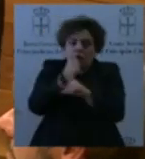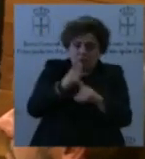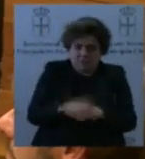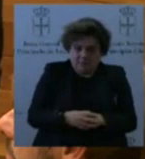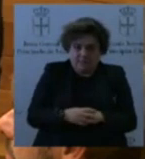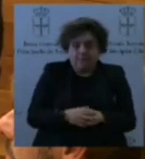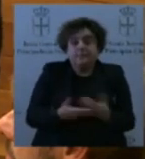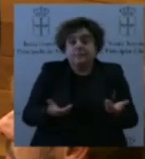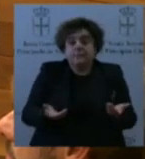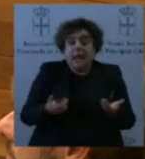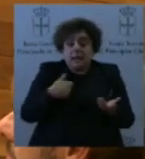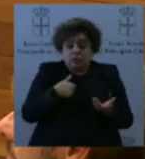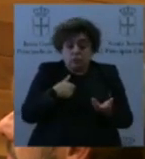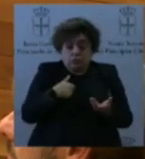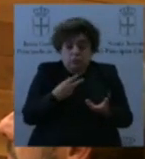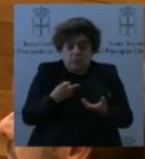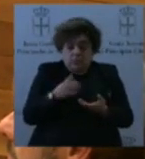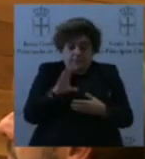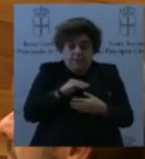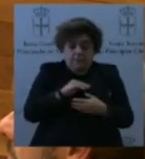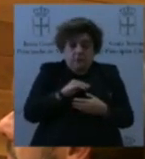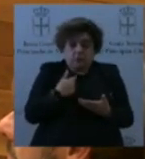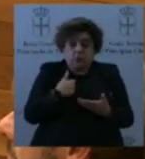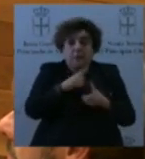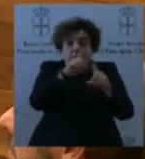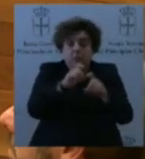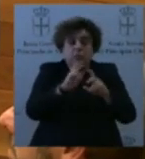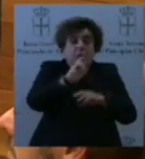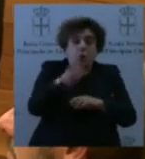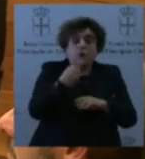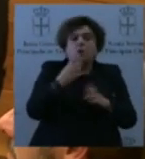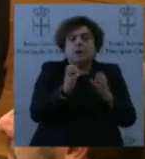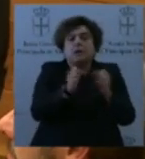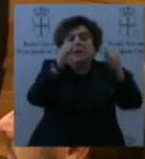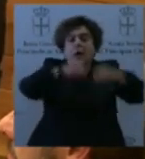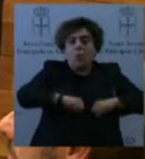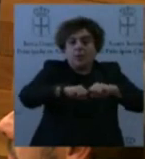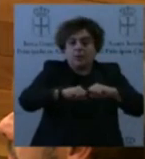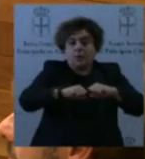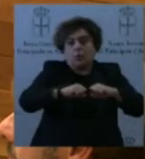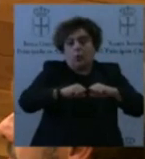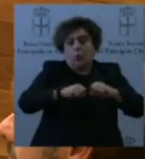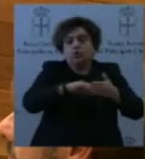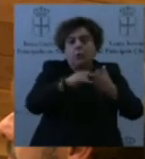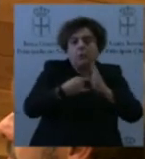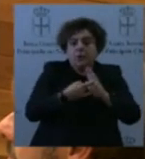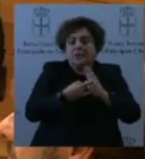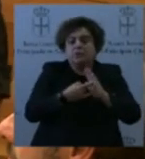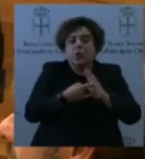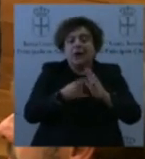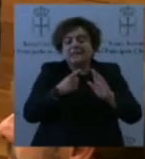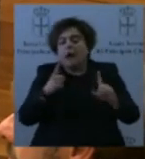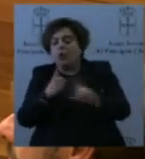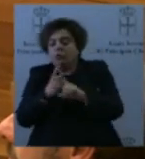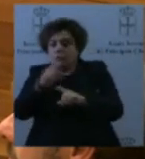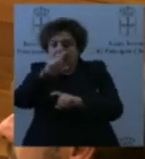pregunta. Dado que ha pactado usted una operación que tiene en contra las personas expertas en la materia, ¿quién le ha asesorado desde el punto de